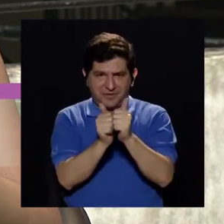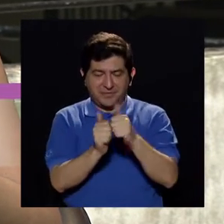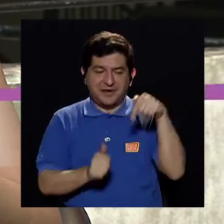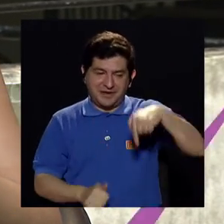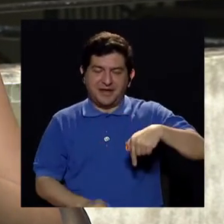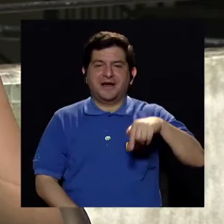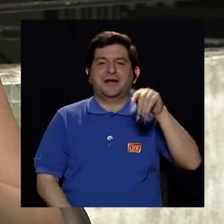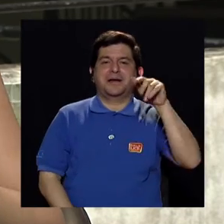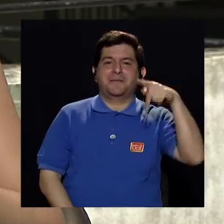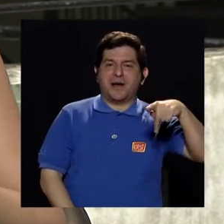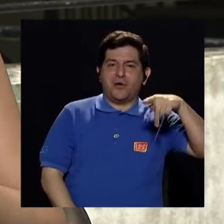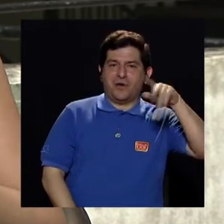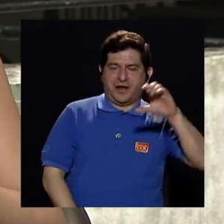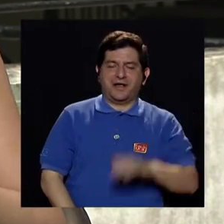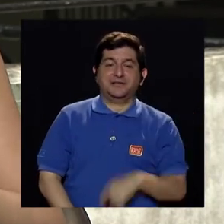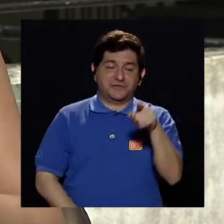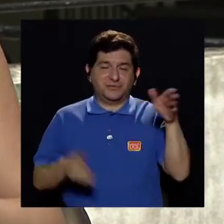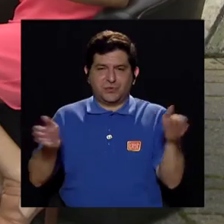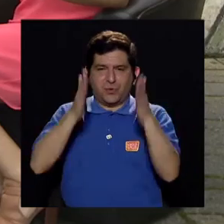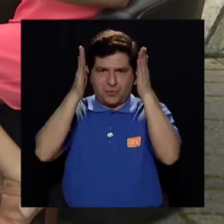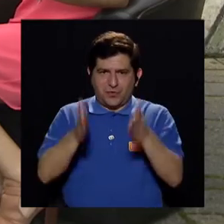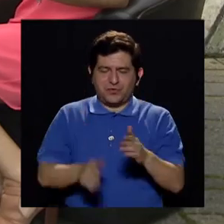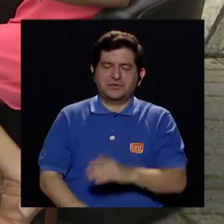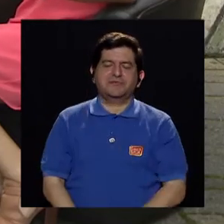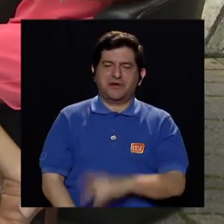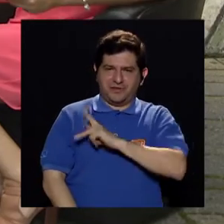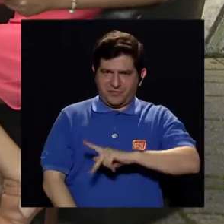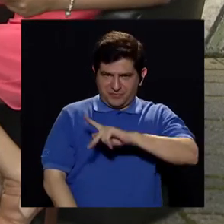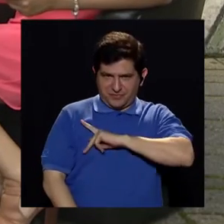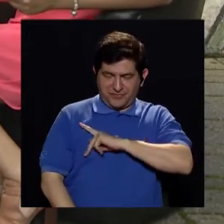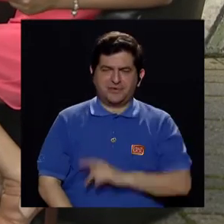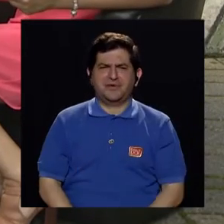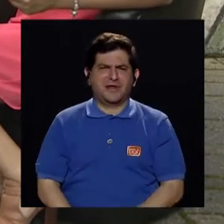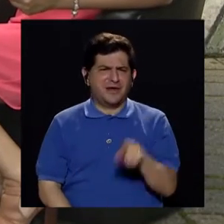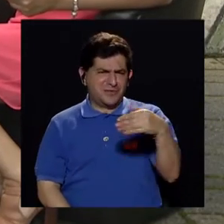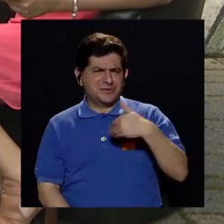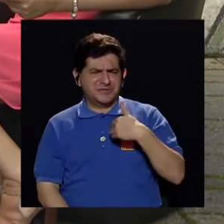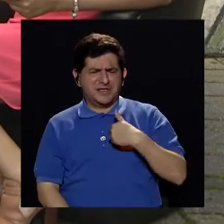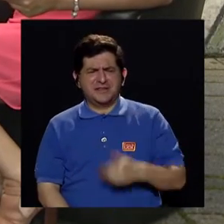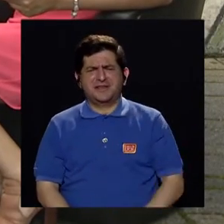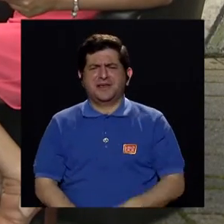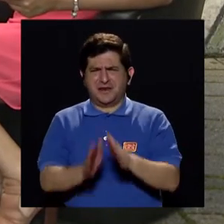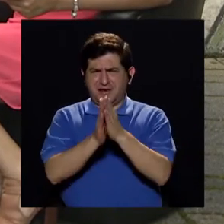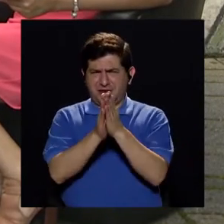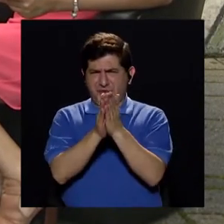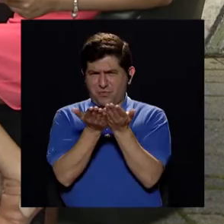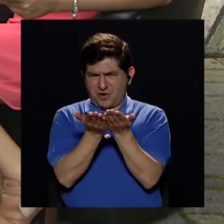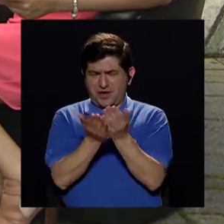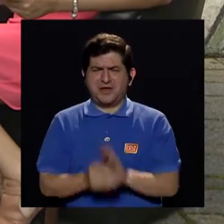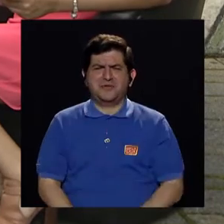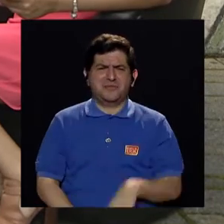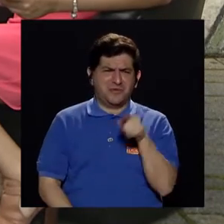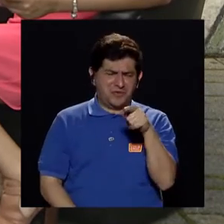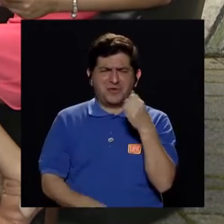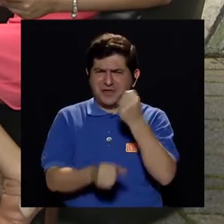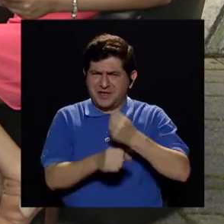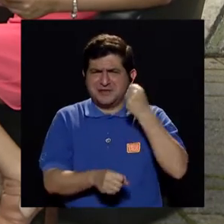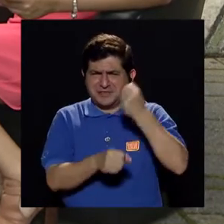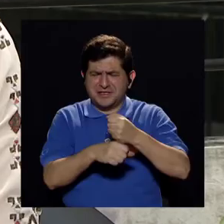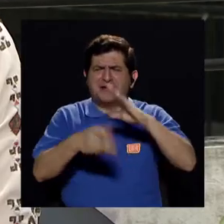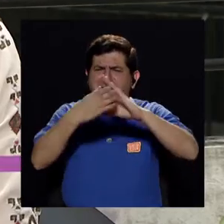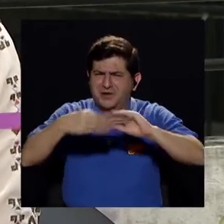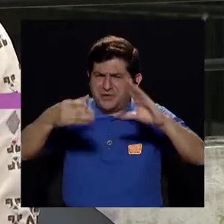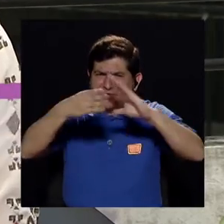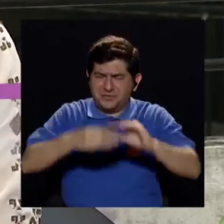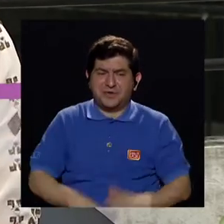acompaña Paola Castro, motivadora personal. Y Paola, usted tiene un libro y yo quiero que usted nos comente de ese trabajo que ha realizado,